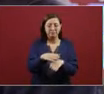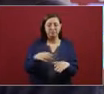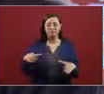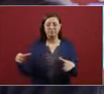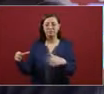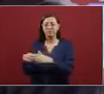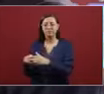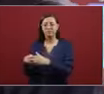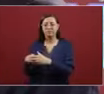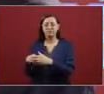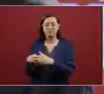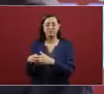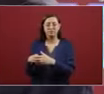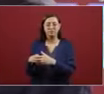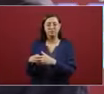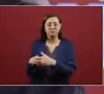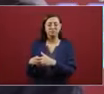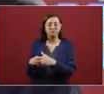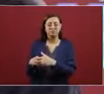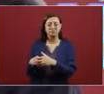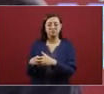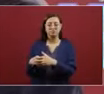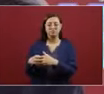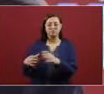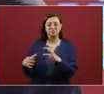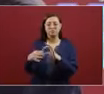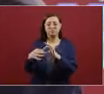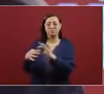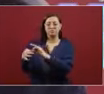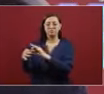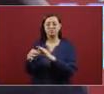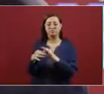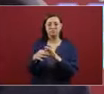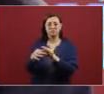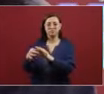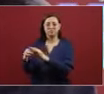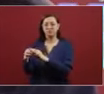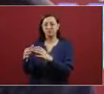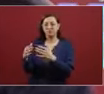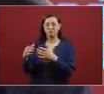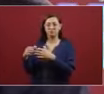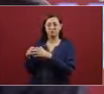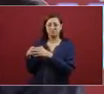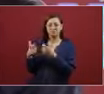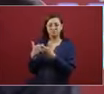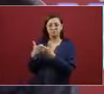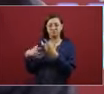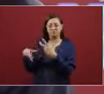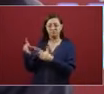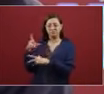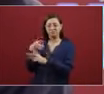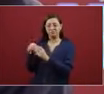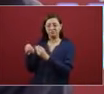con las corredurías, con los financieros que